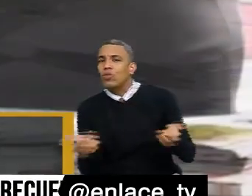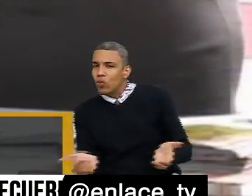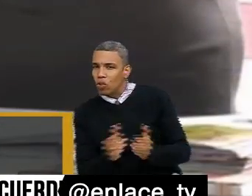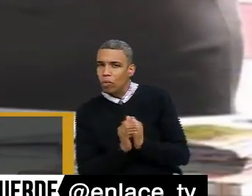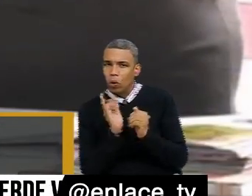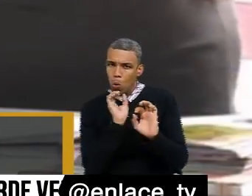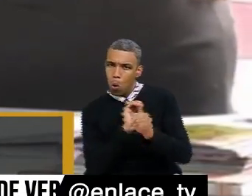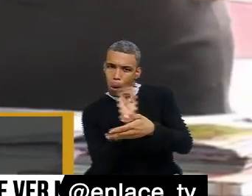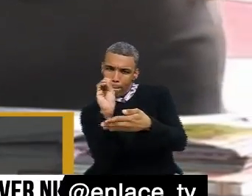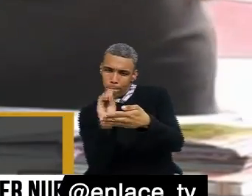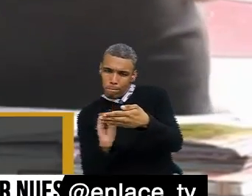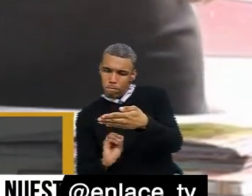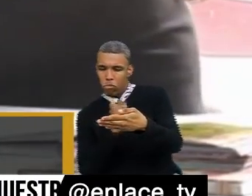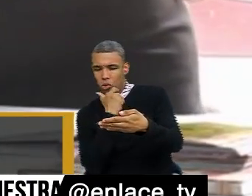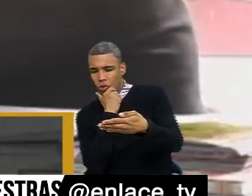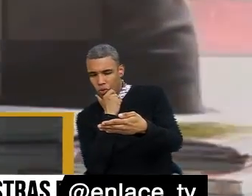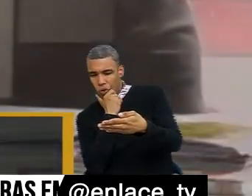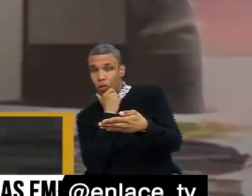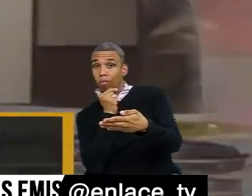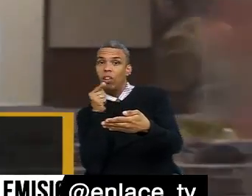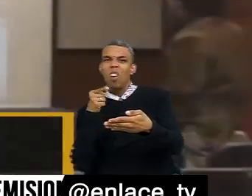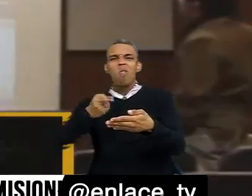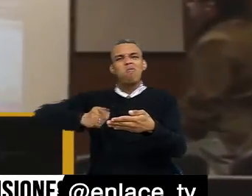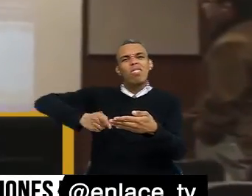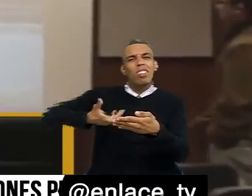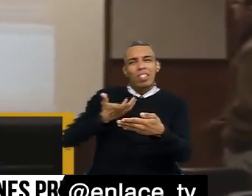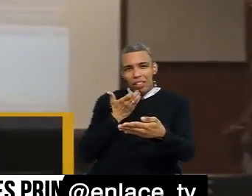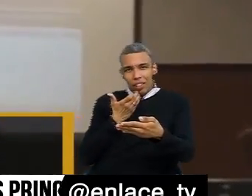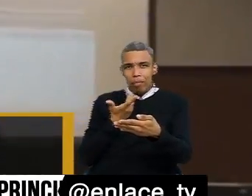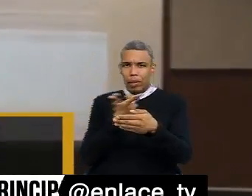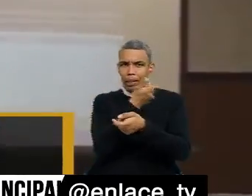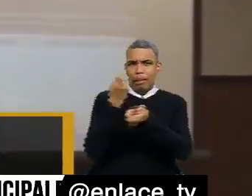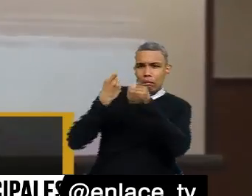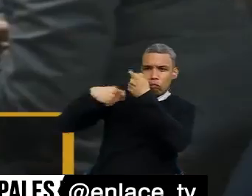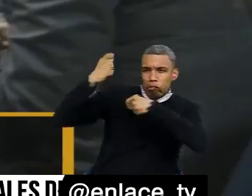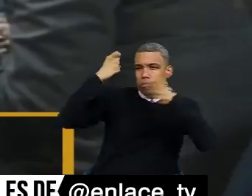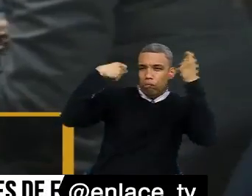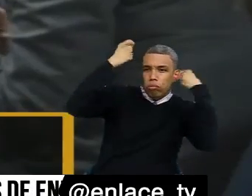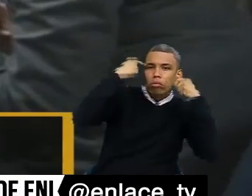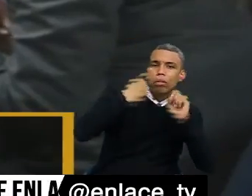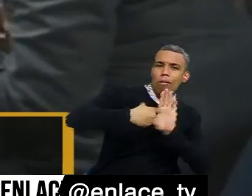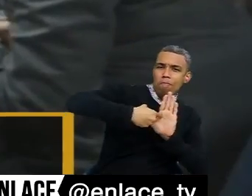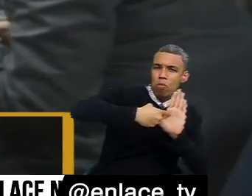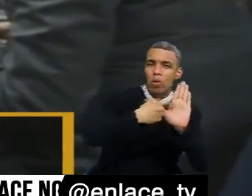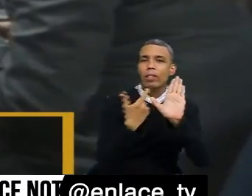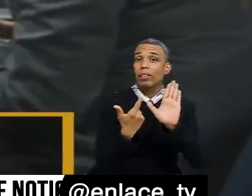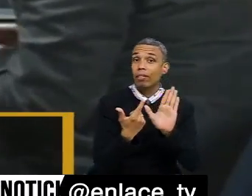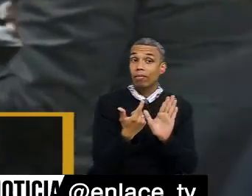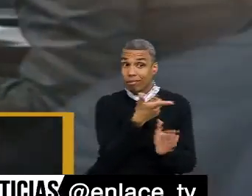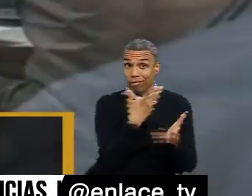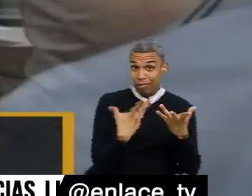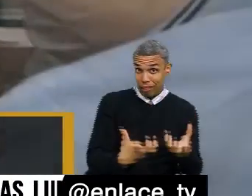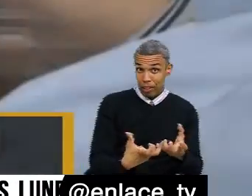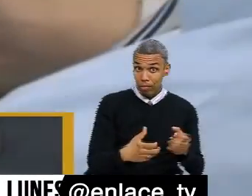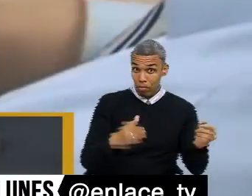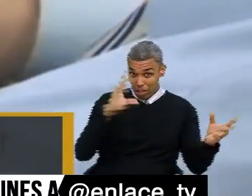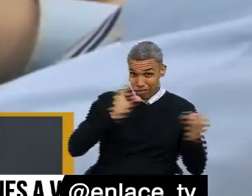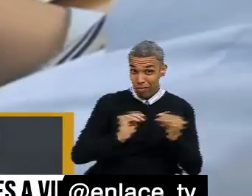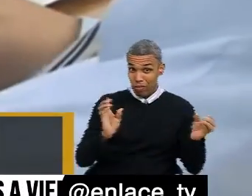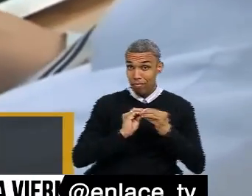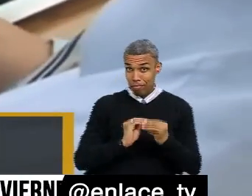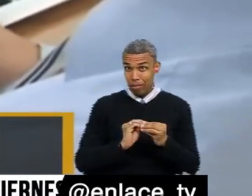diseñen soluciones para la administración y gestión eficiente de negocios. Quienes deseen hacer parte del convenio pueden comunicarse al